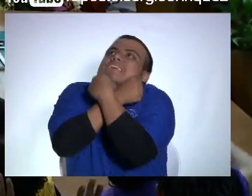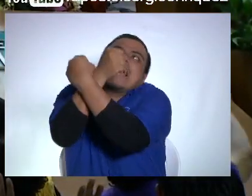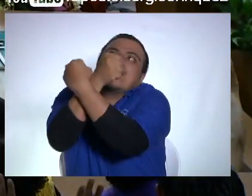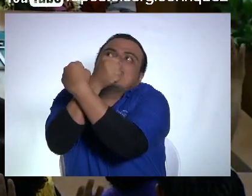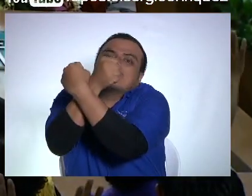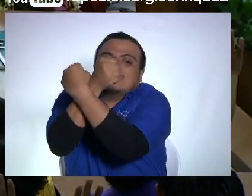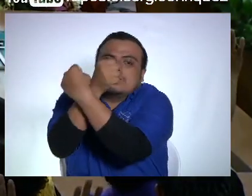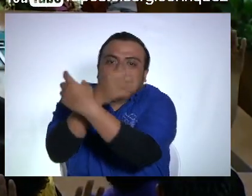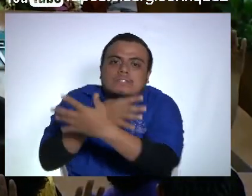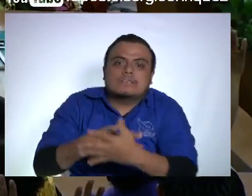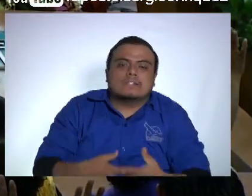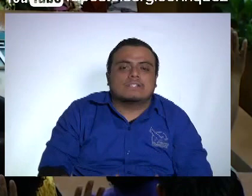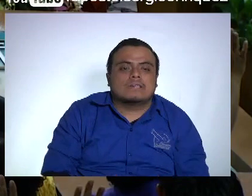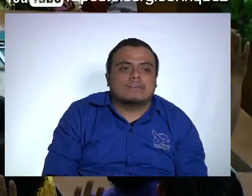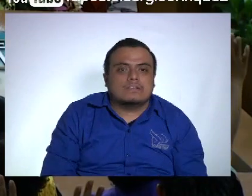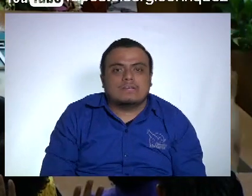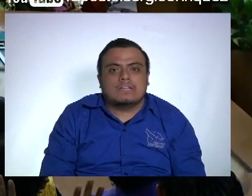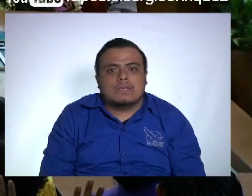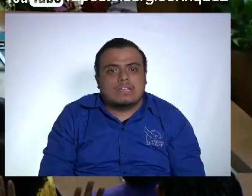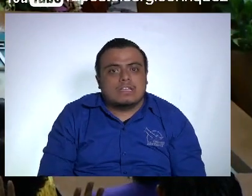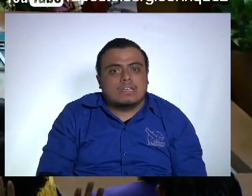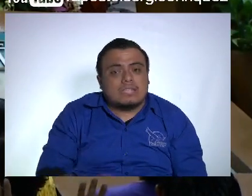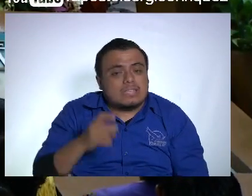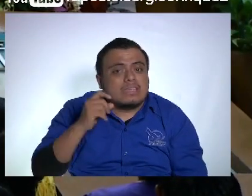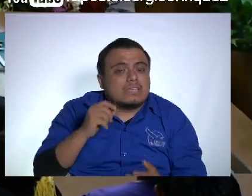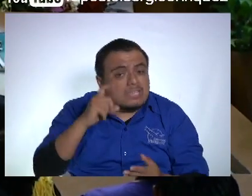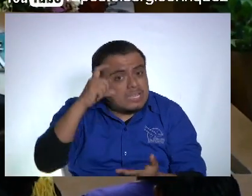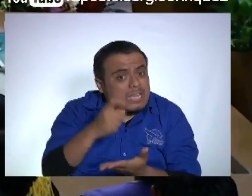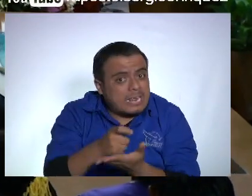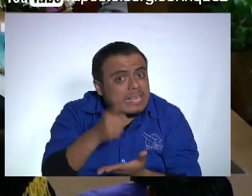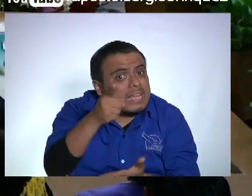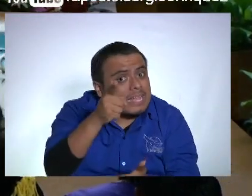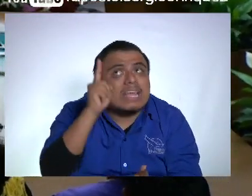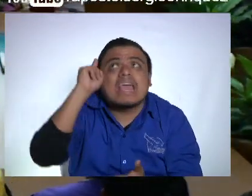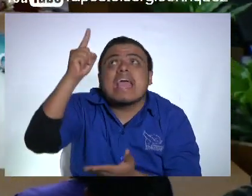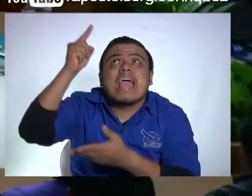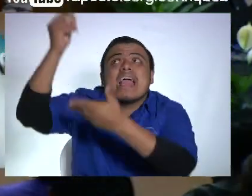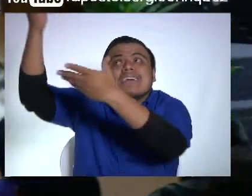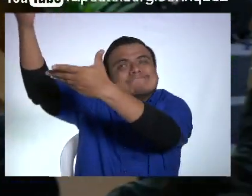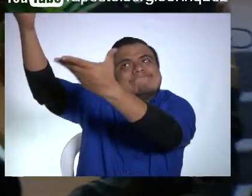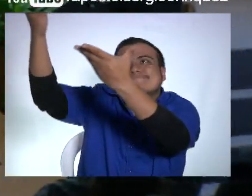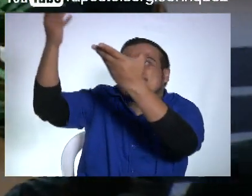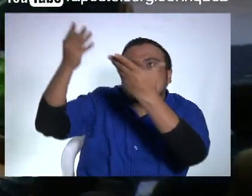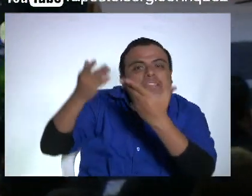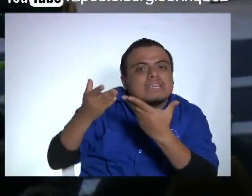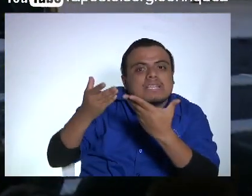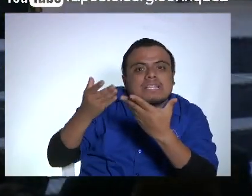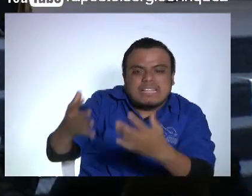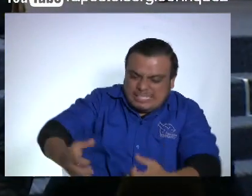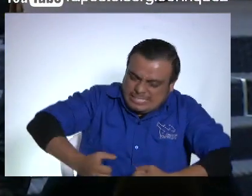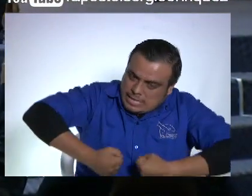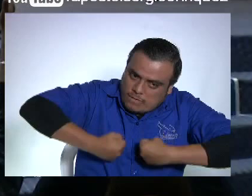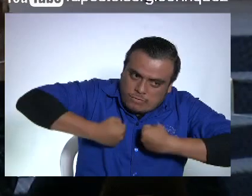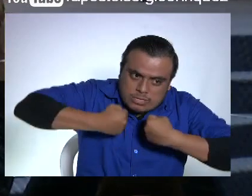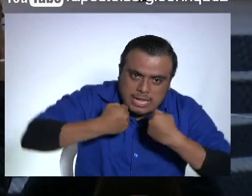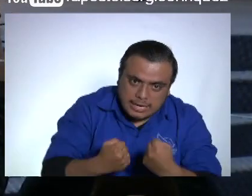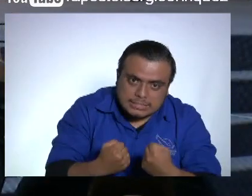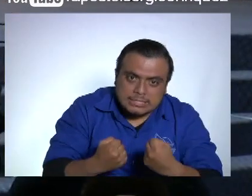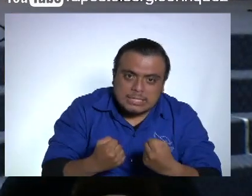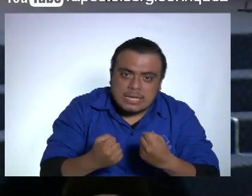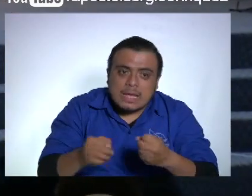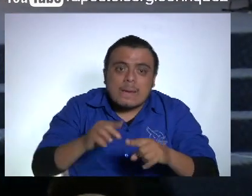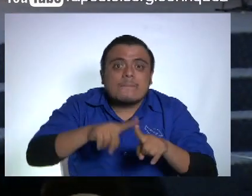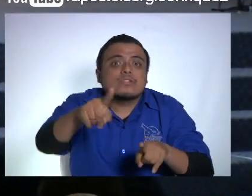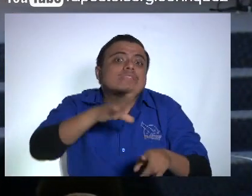amo. Y créeme que Él descenderá a fortalecerte en esta noche. Aleluya. Pero tienes